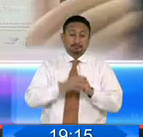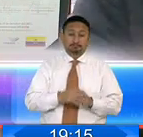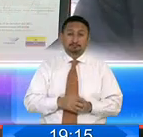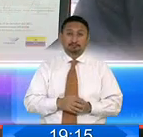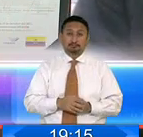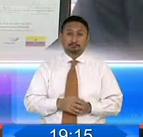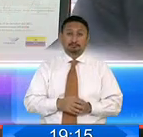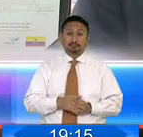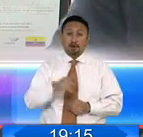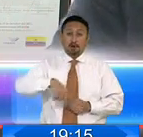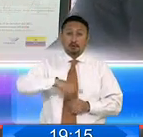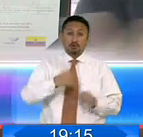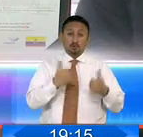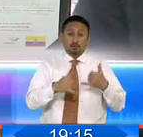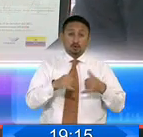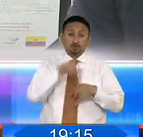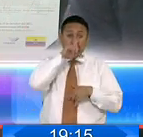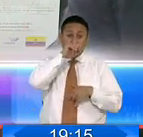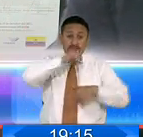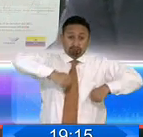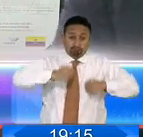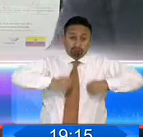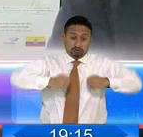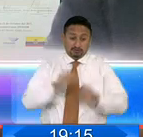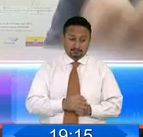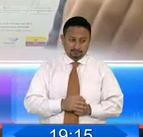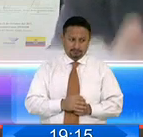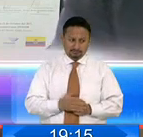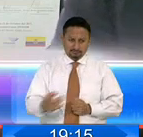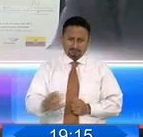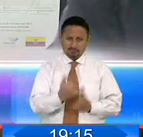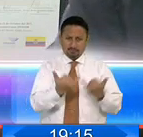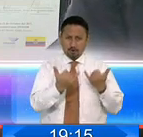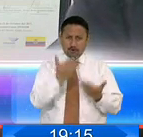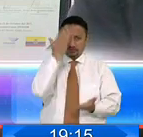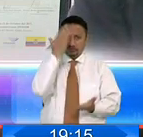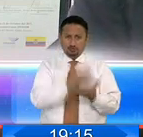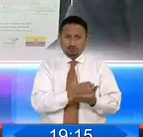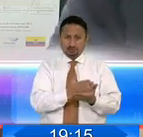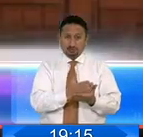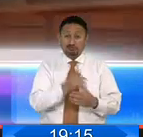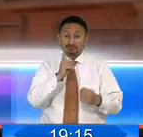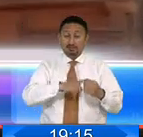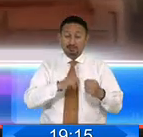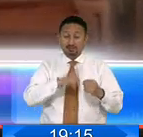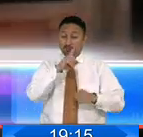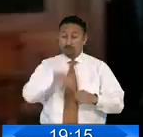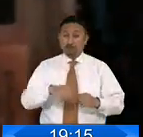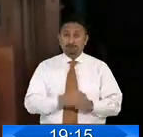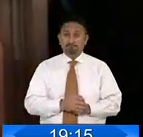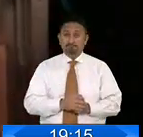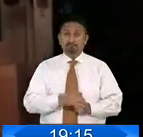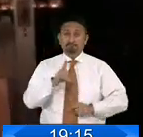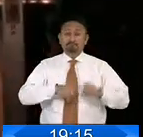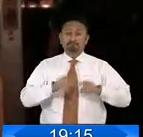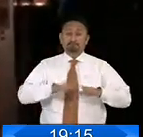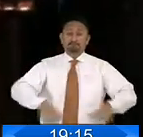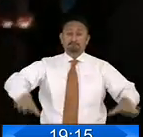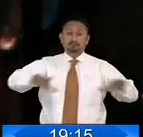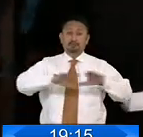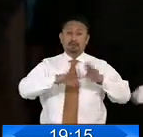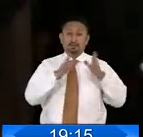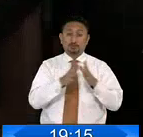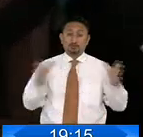galleras inclusive que en condiciones normales están suspendidos por distrito metropolitano estos fueron algunos de los eventos